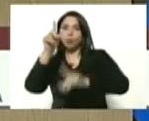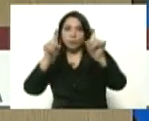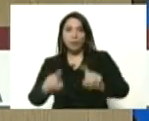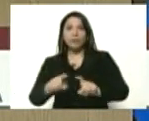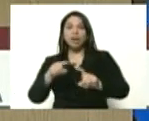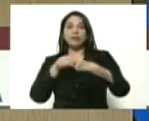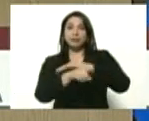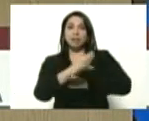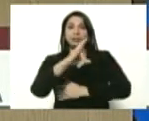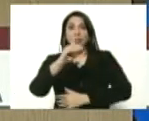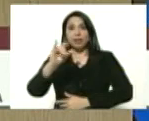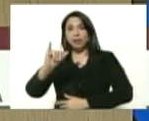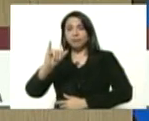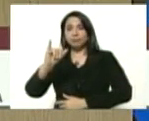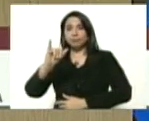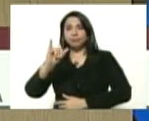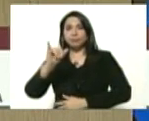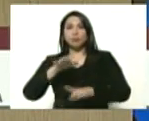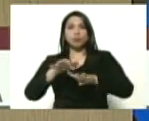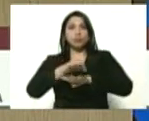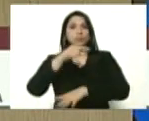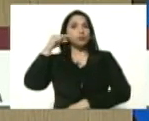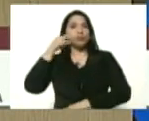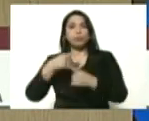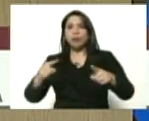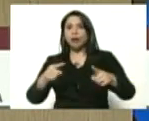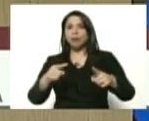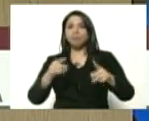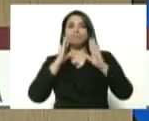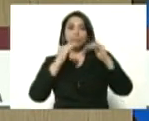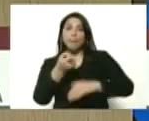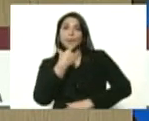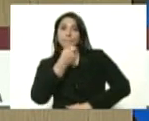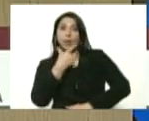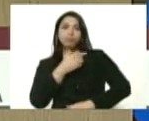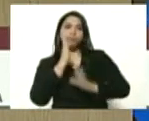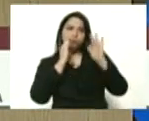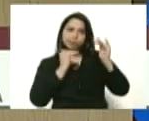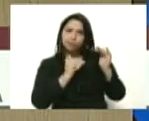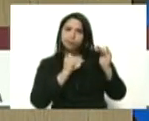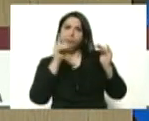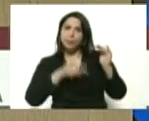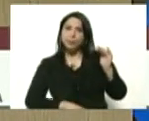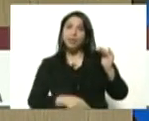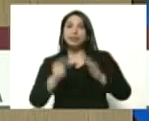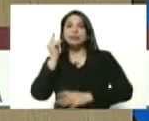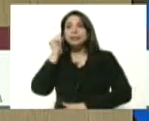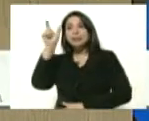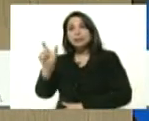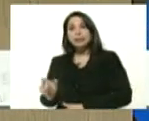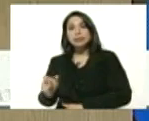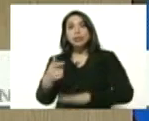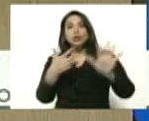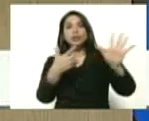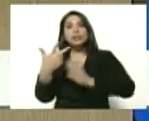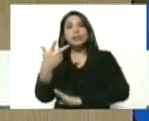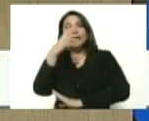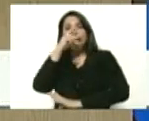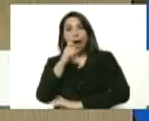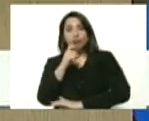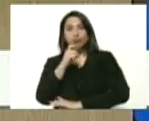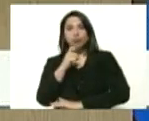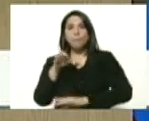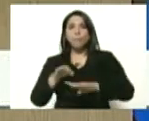en el CDI, un CDI del municipio Sucre, para recibir tratamiento. Tenemos el caso de una señora de 83 años de edad